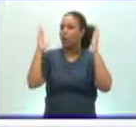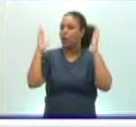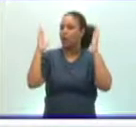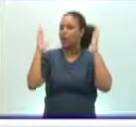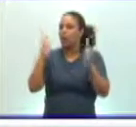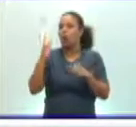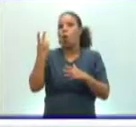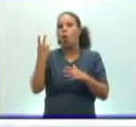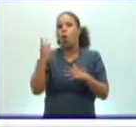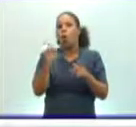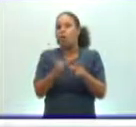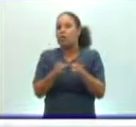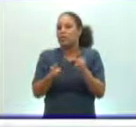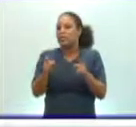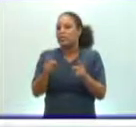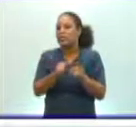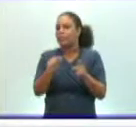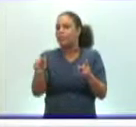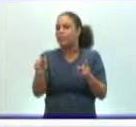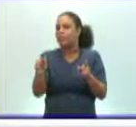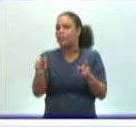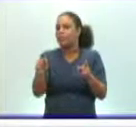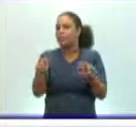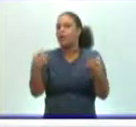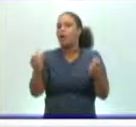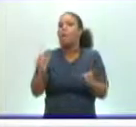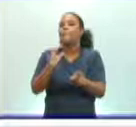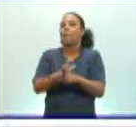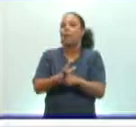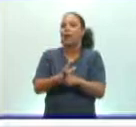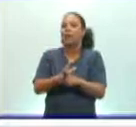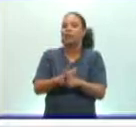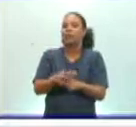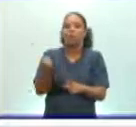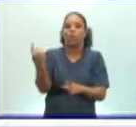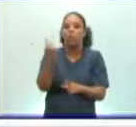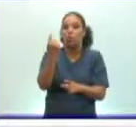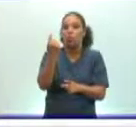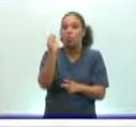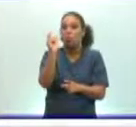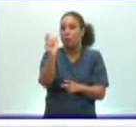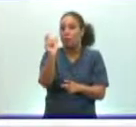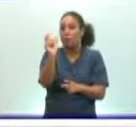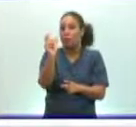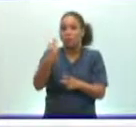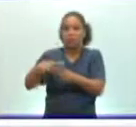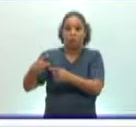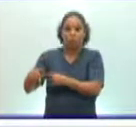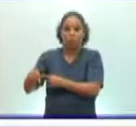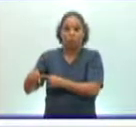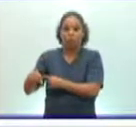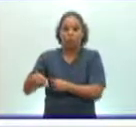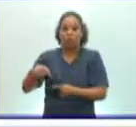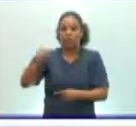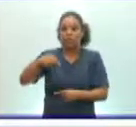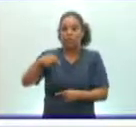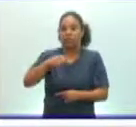de semirrectas. Parten de un origen común que en este caso es